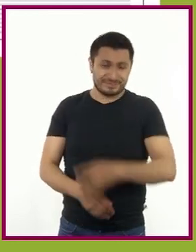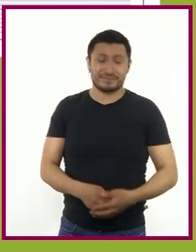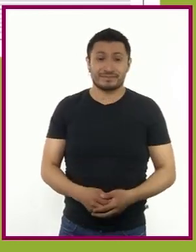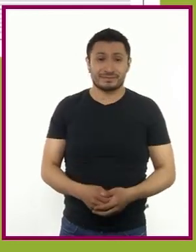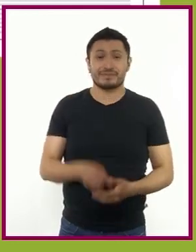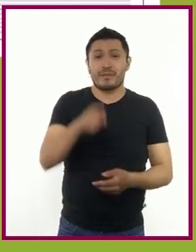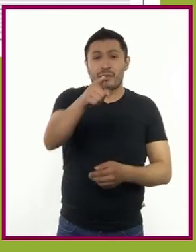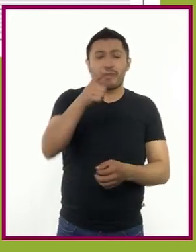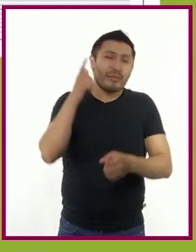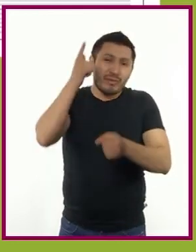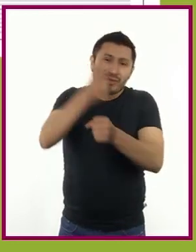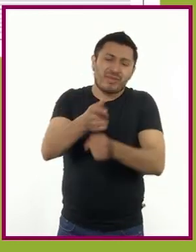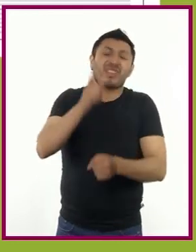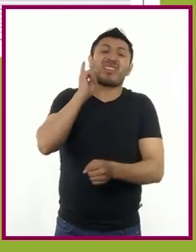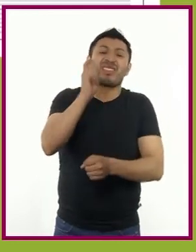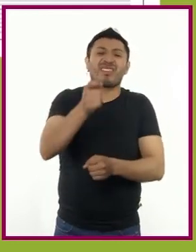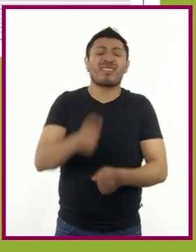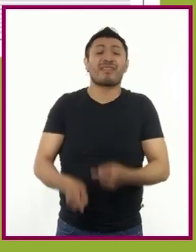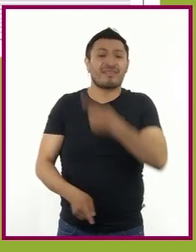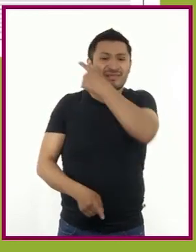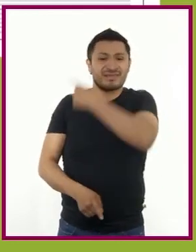y averigüen de qué se trata.